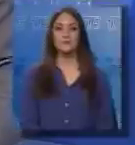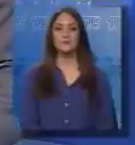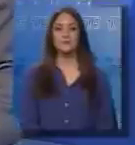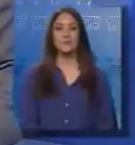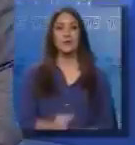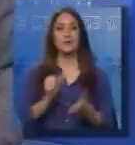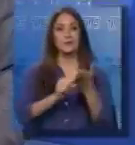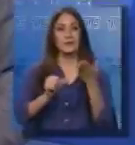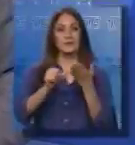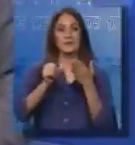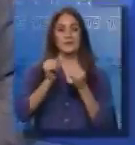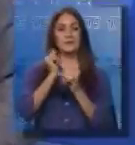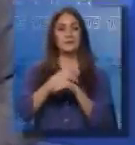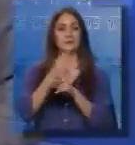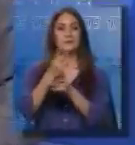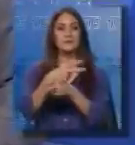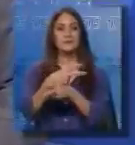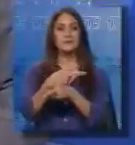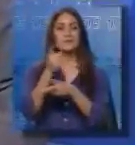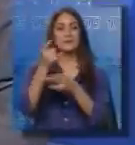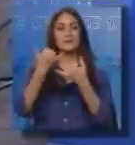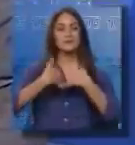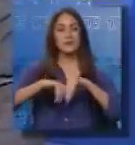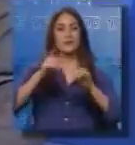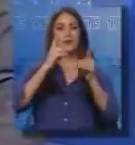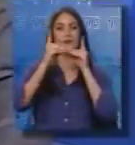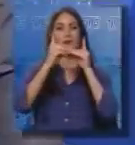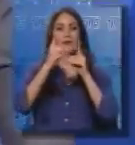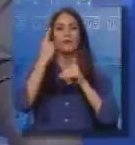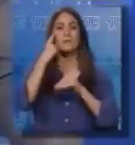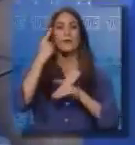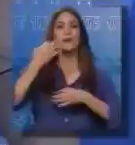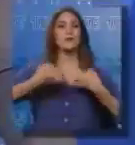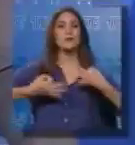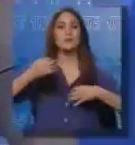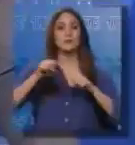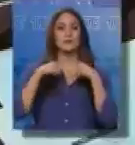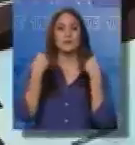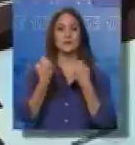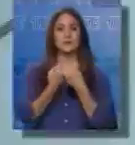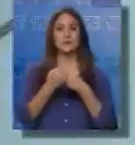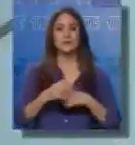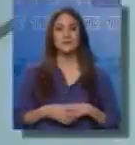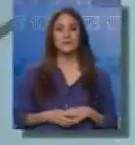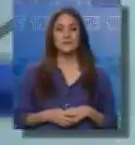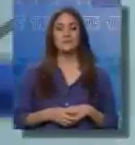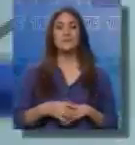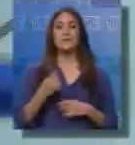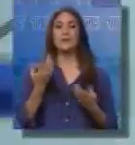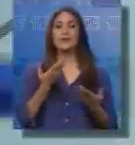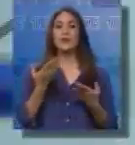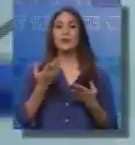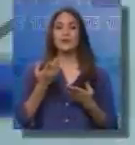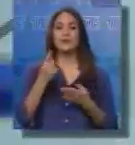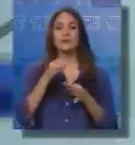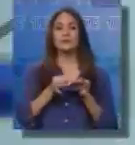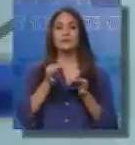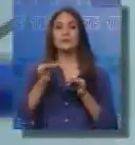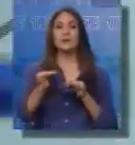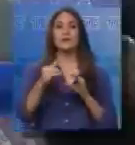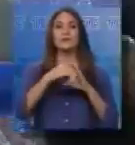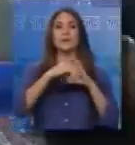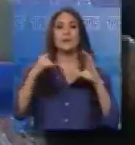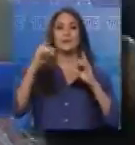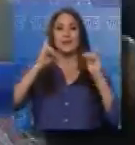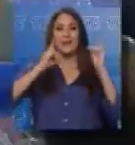El Ministerio de Industrias y Productividad continúa con los diálogos por la equidad y justicia social. Esta vez se efectuó en el Cantón Salinas, provincia de Santa